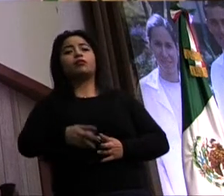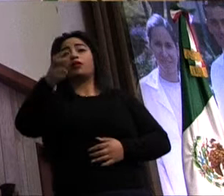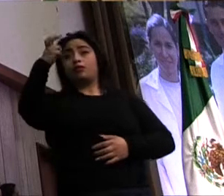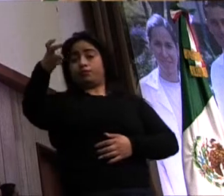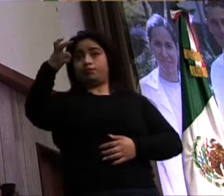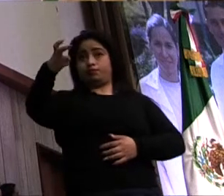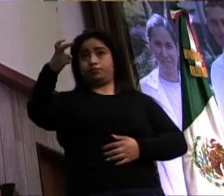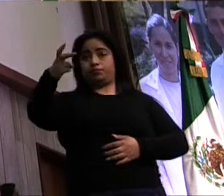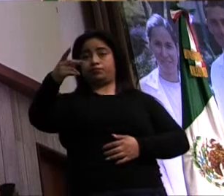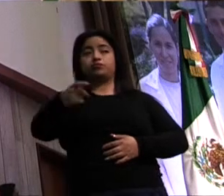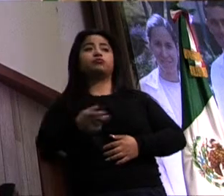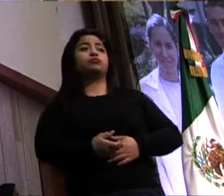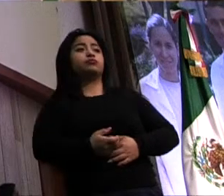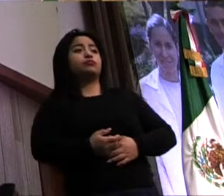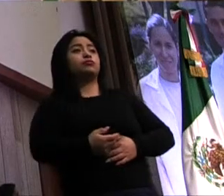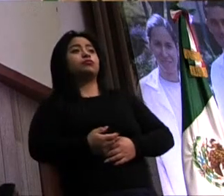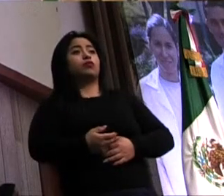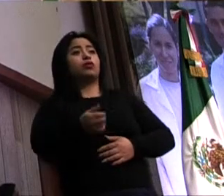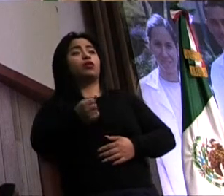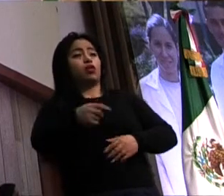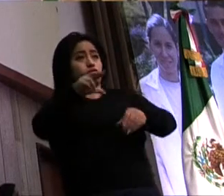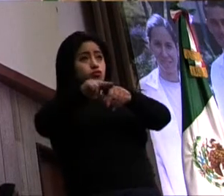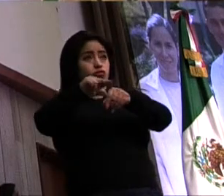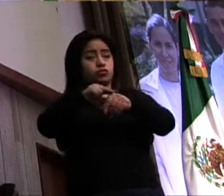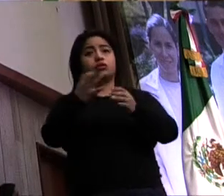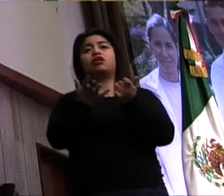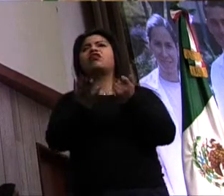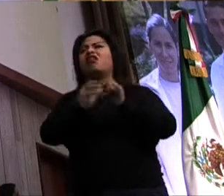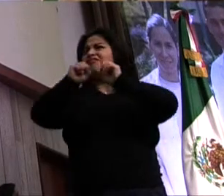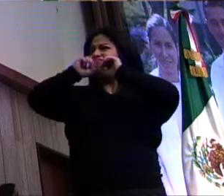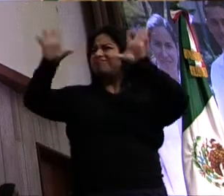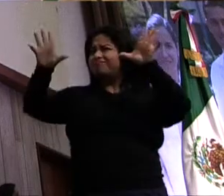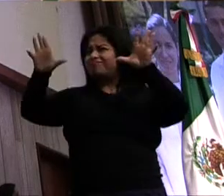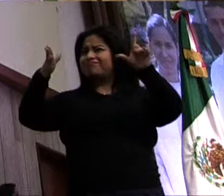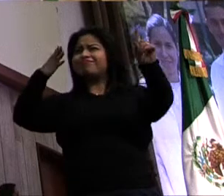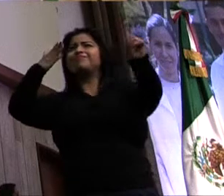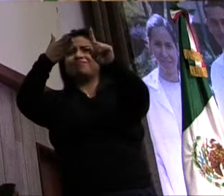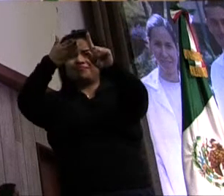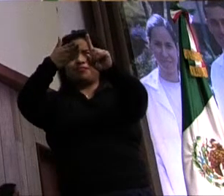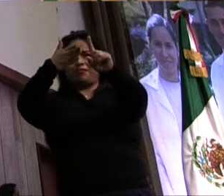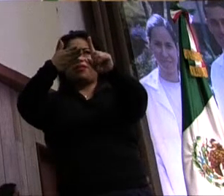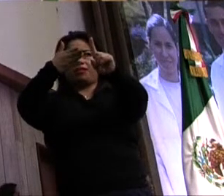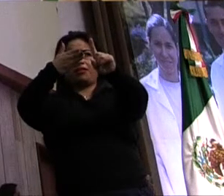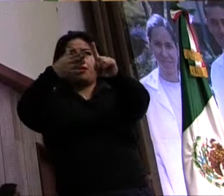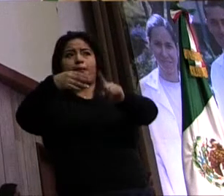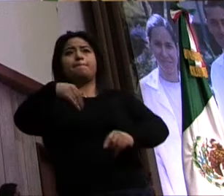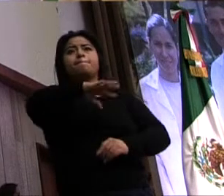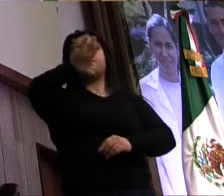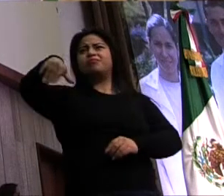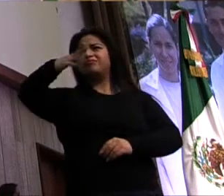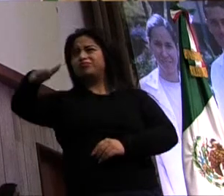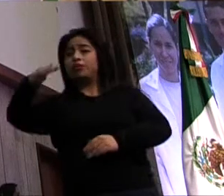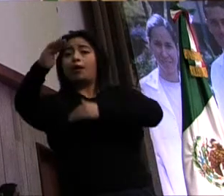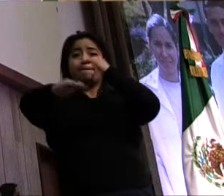y por otras razones, los médicos del IMSS deben tener claro el sentido social de su misión. Buscamos el